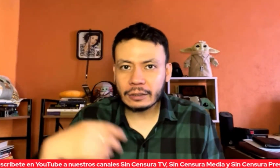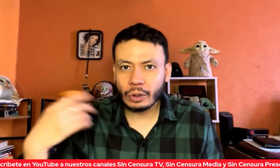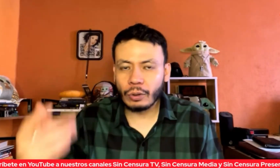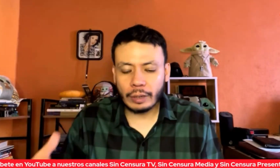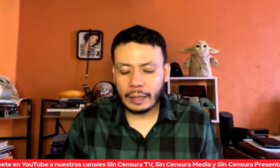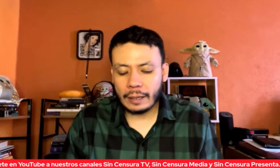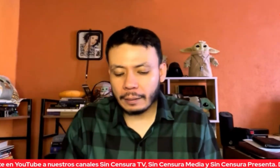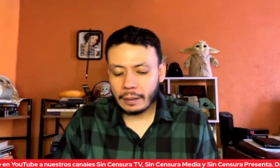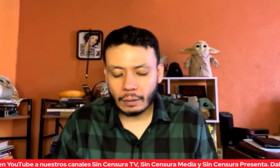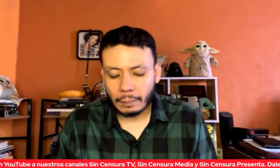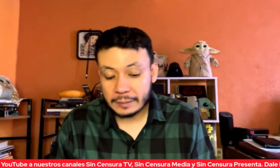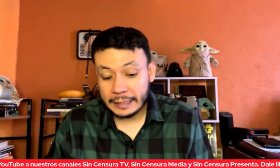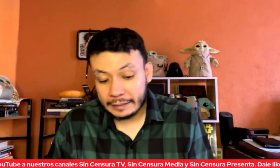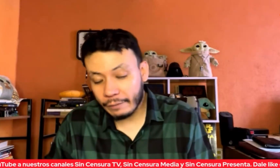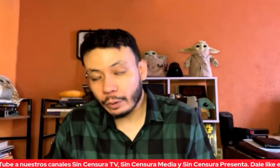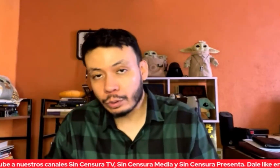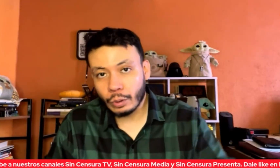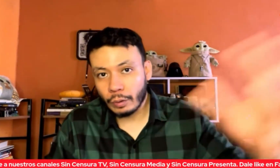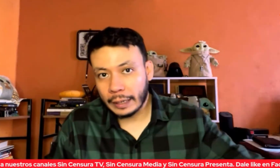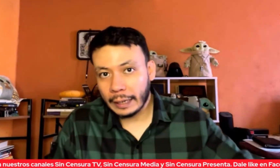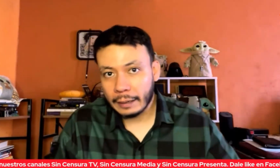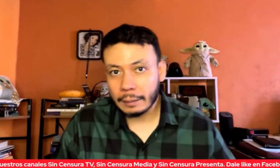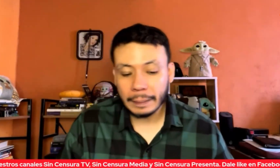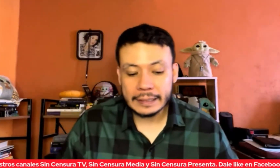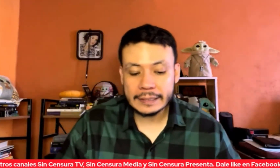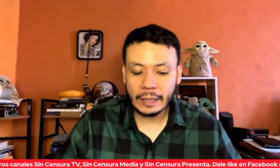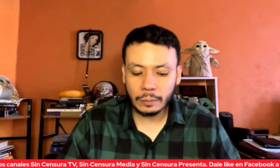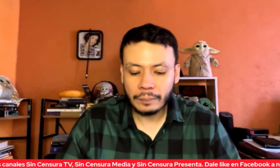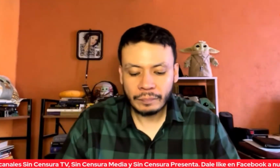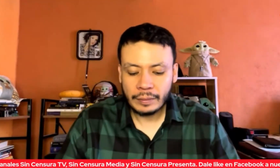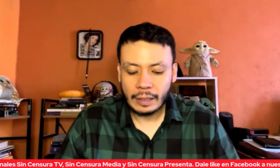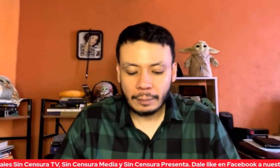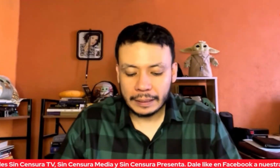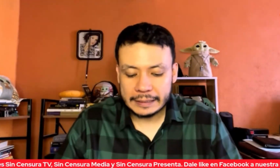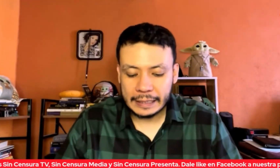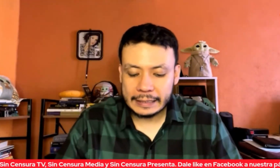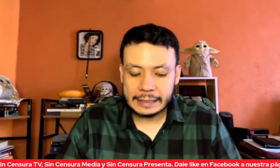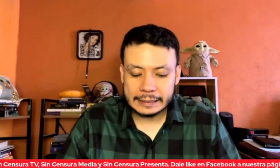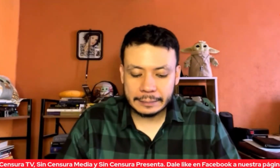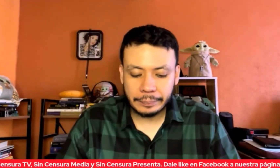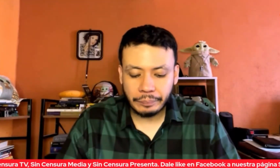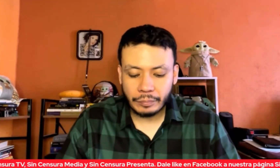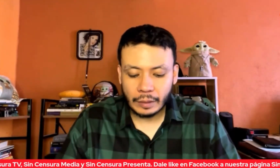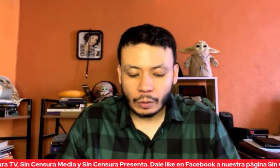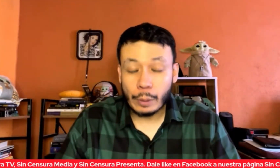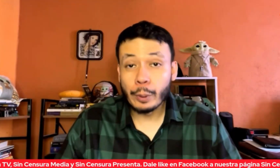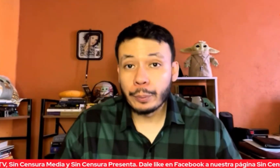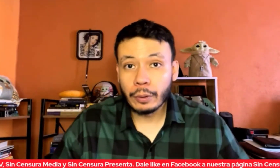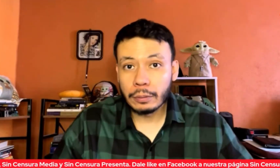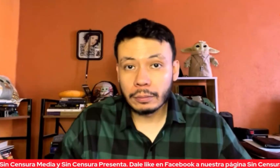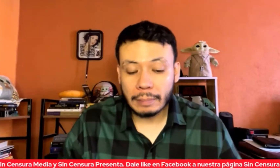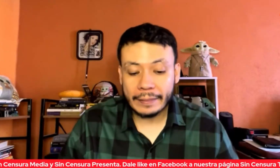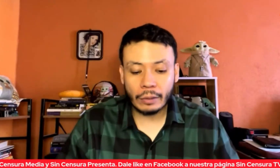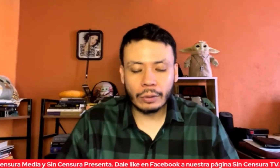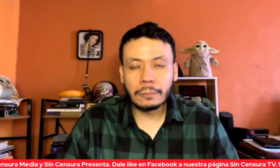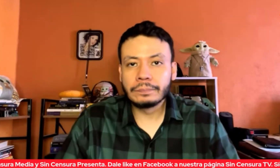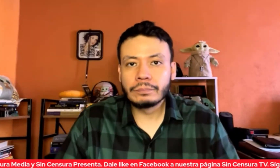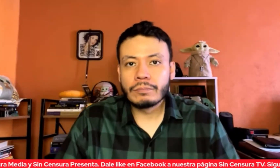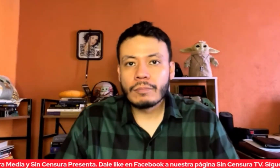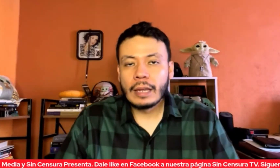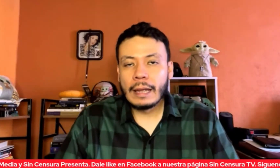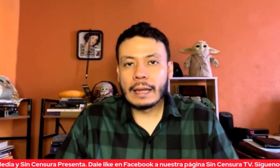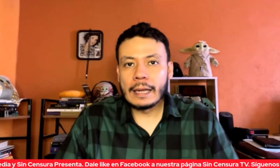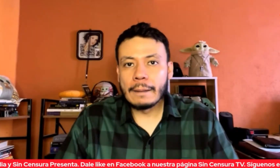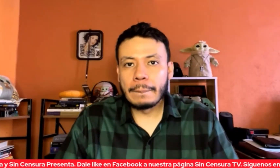sin quitar todo lo que, o más bien quitando todo lo que padecieron presidentes como el propio Madero,